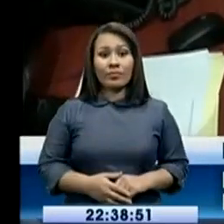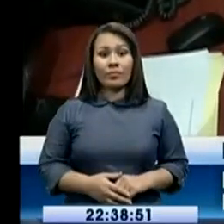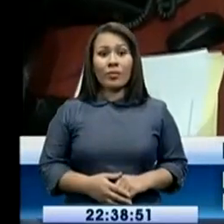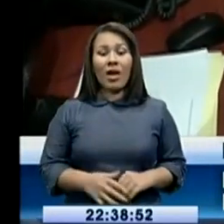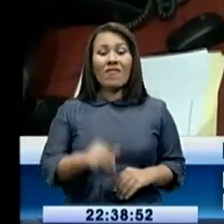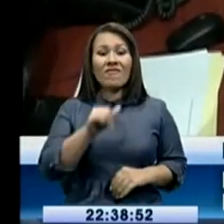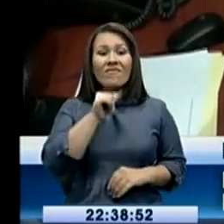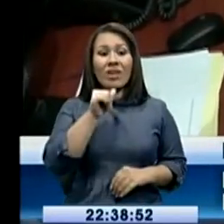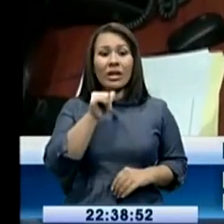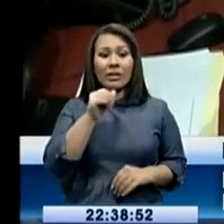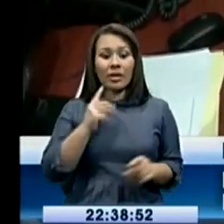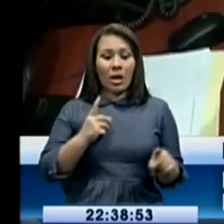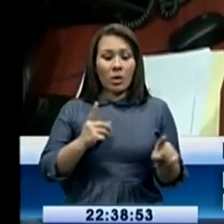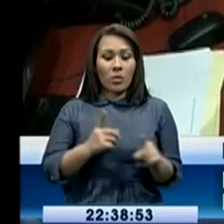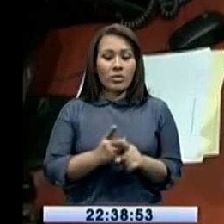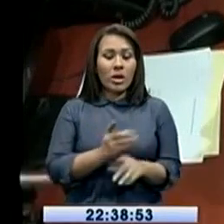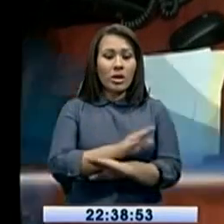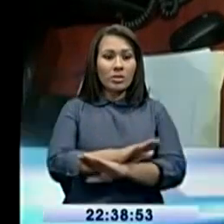encontrado. Se ha hecho ya